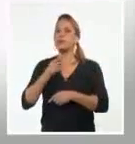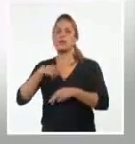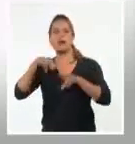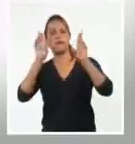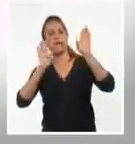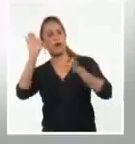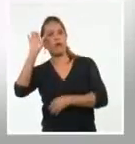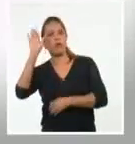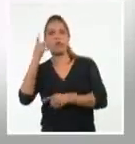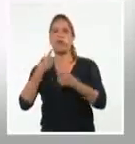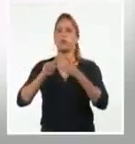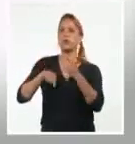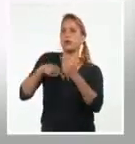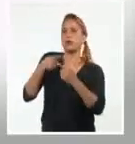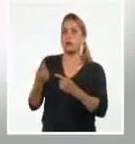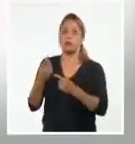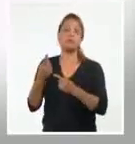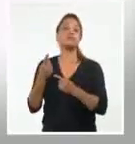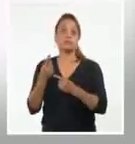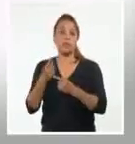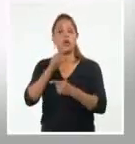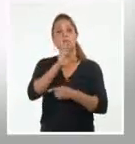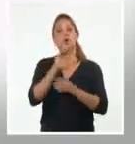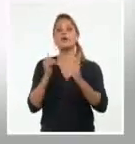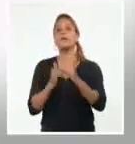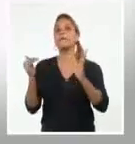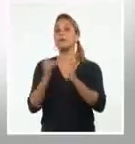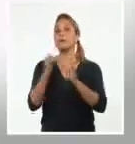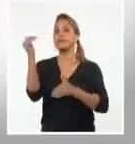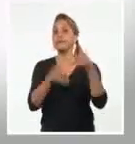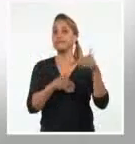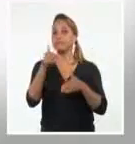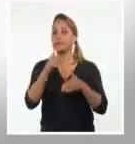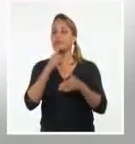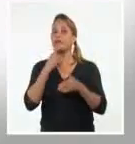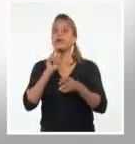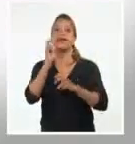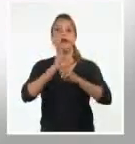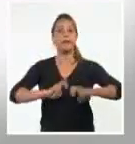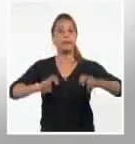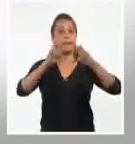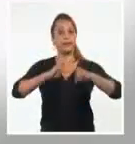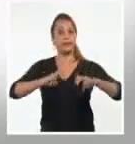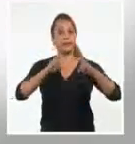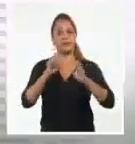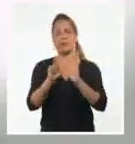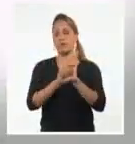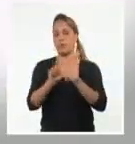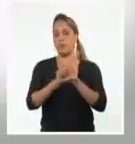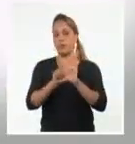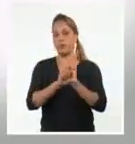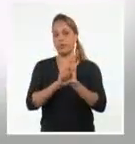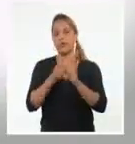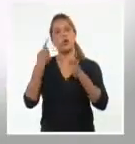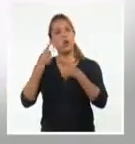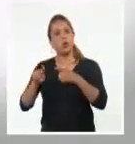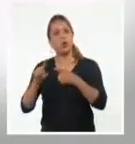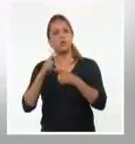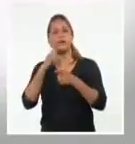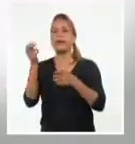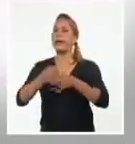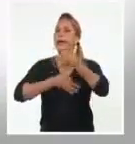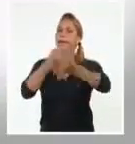de 170.000 personas de 8 millones que participaron en la consulta popular sobre la Constitución. Otro forista